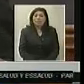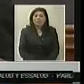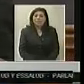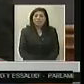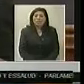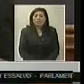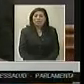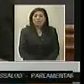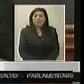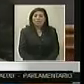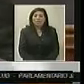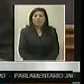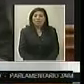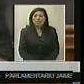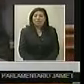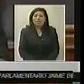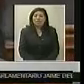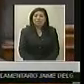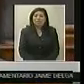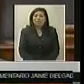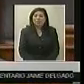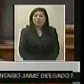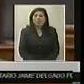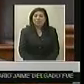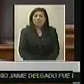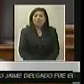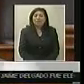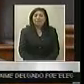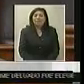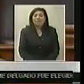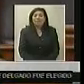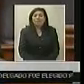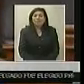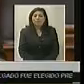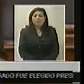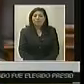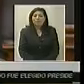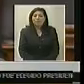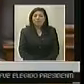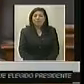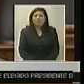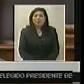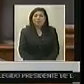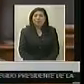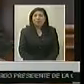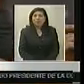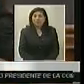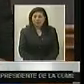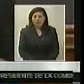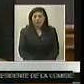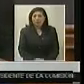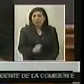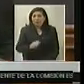mil disculpas a mi guapa colega, pero en este momento no le voy a poder entregar. Presidente, ¿cómo